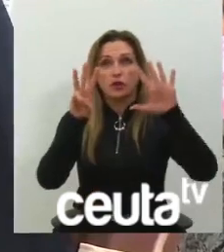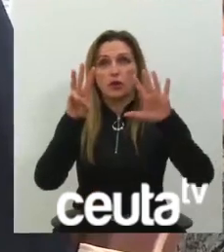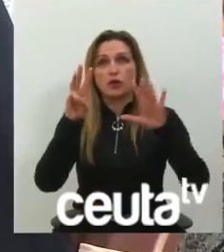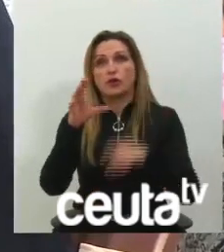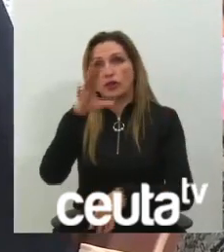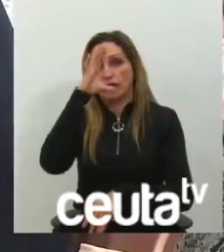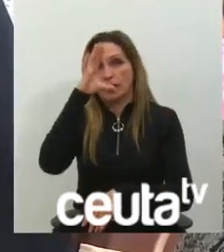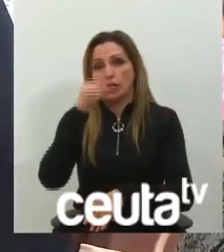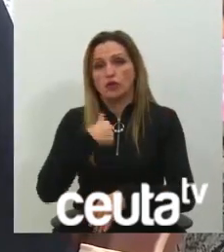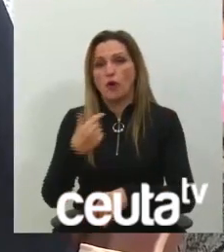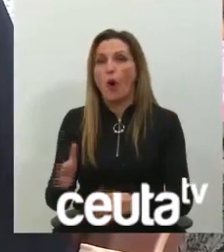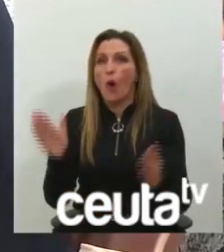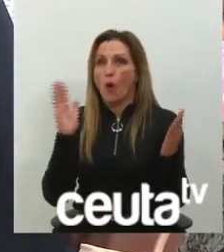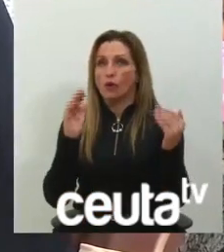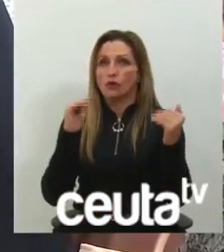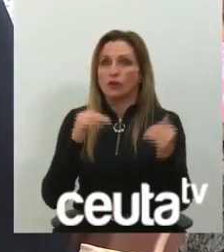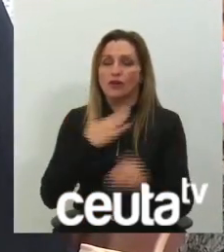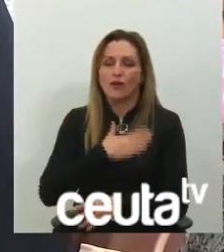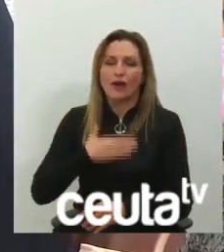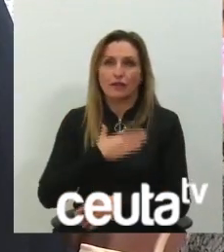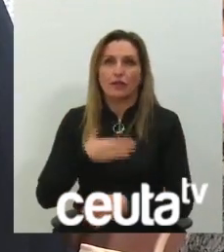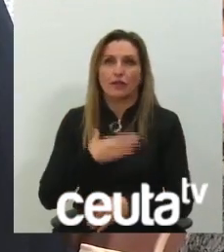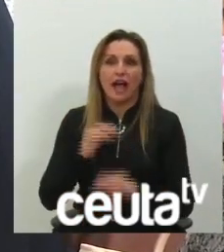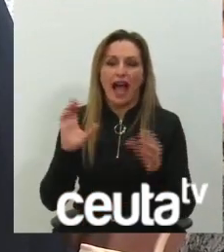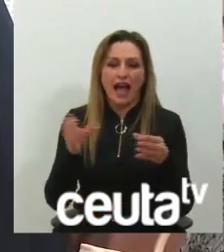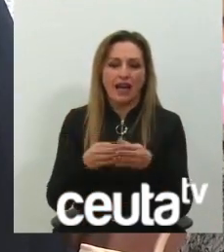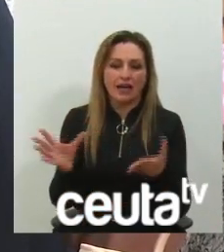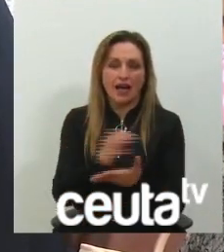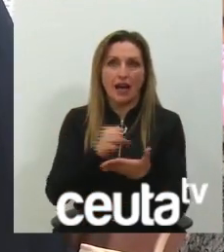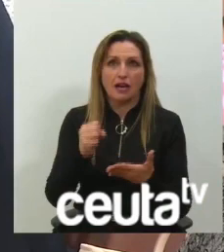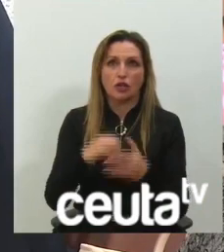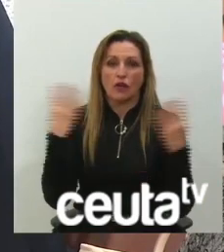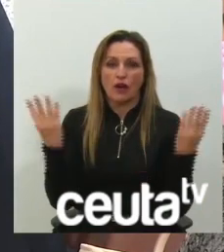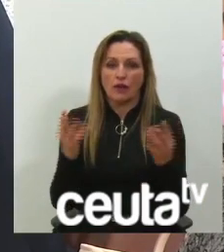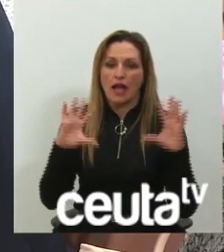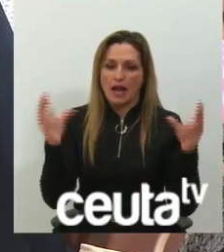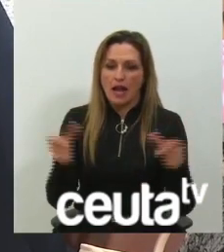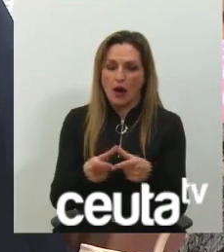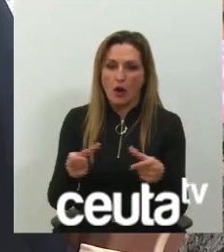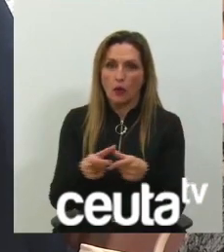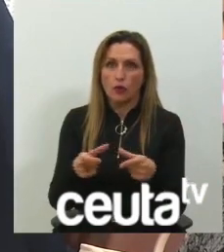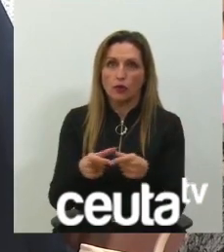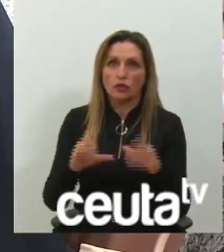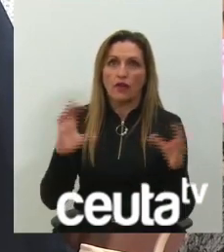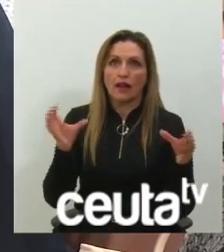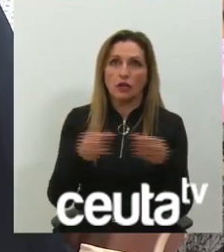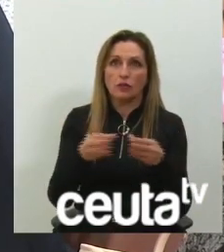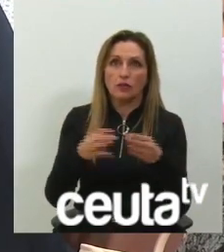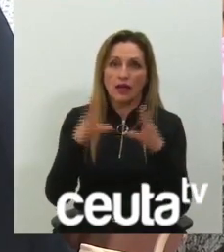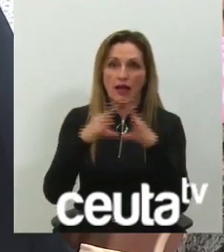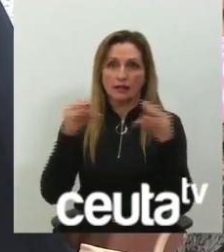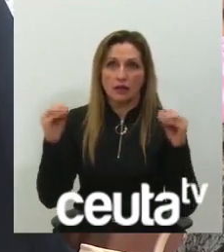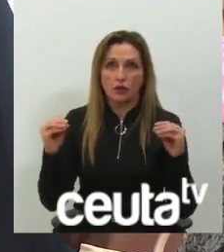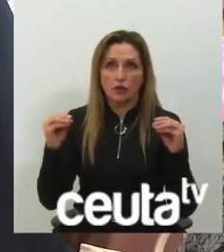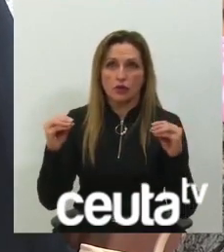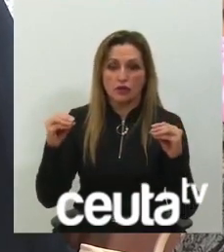saludo afectuoso a todos mis compatriotas españoles de la junta de la comunidad andaluza andalucía en la ribera norte